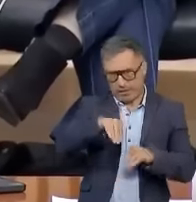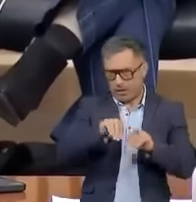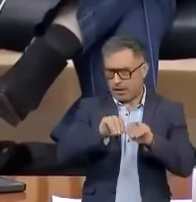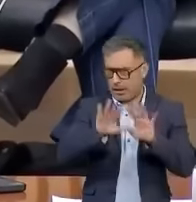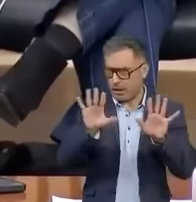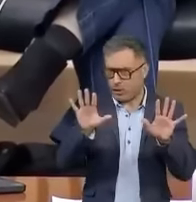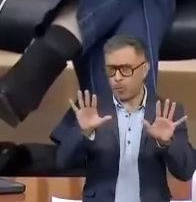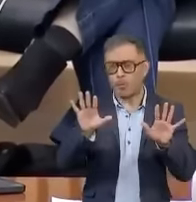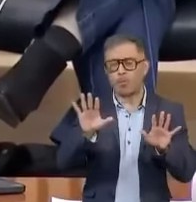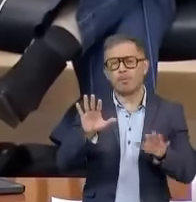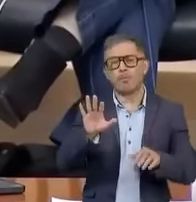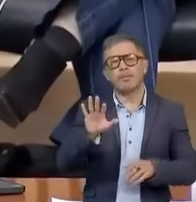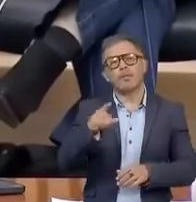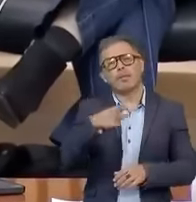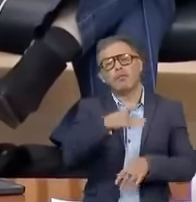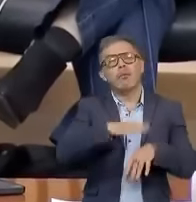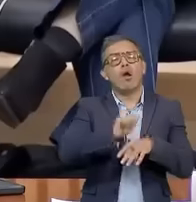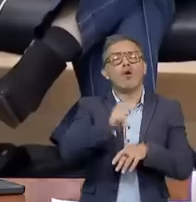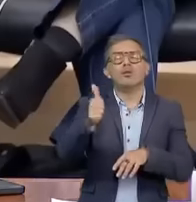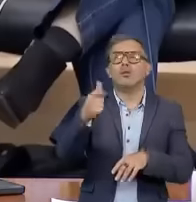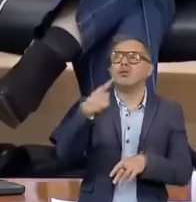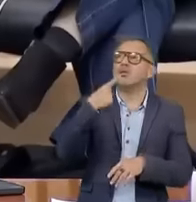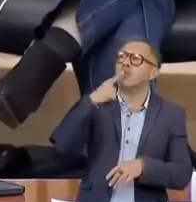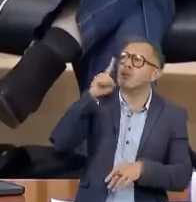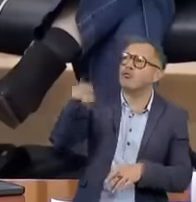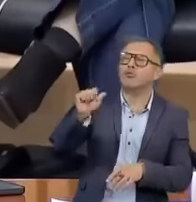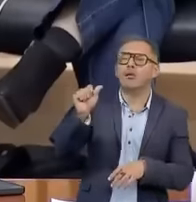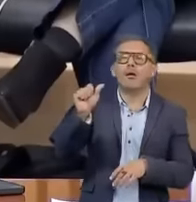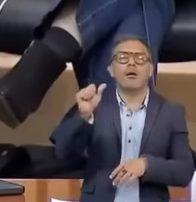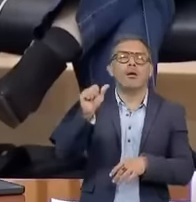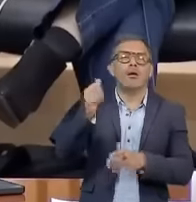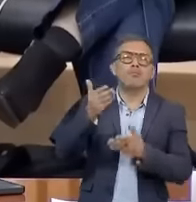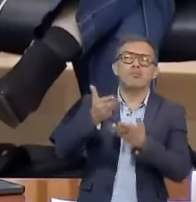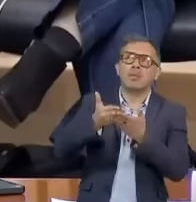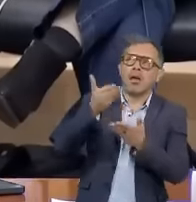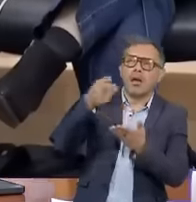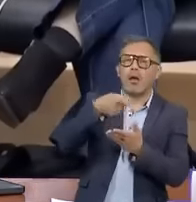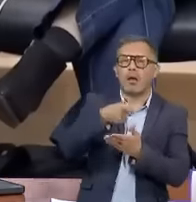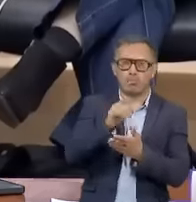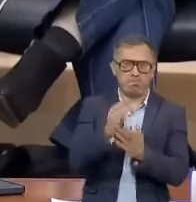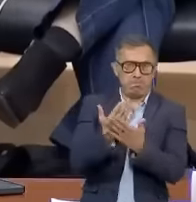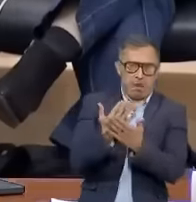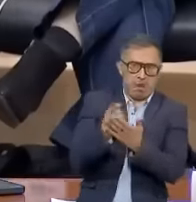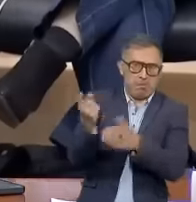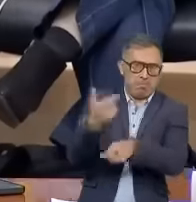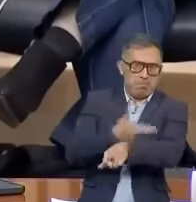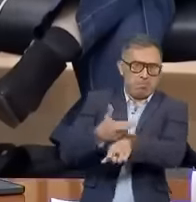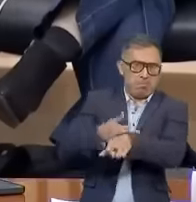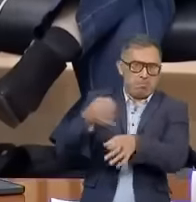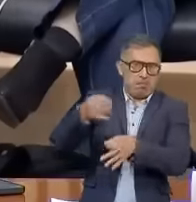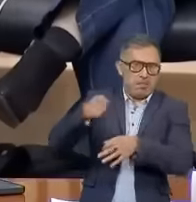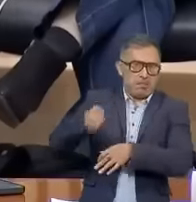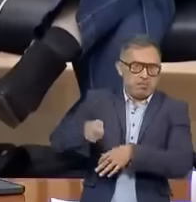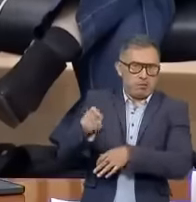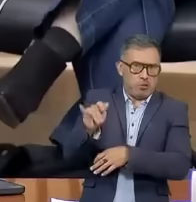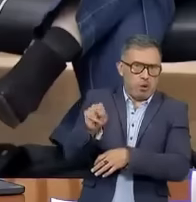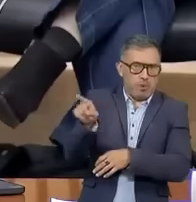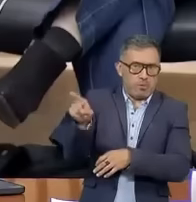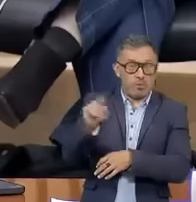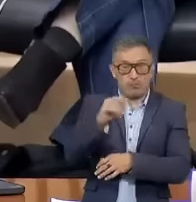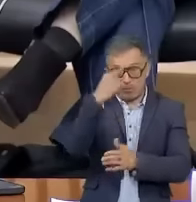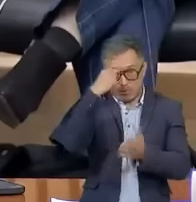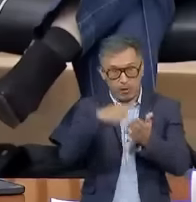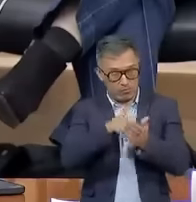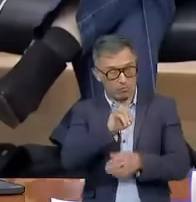seguirá cualquier otra denuncia cualquier otra queja y que se tendrá que resolver en su momento y creo que sí tiene que pedirle a